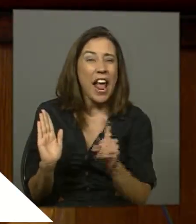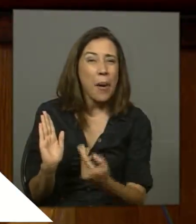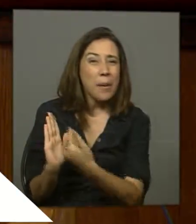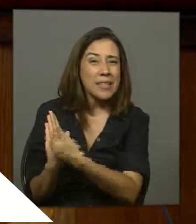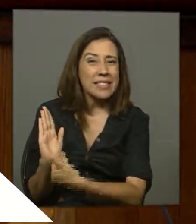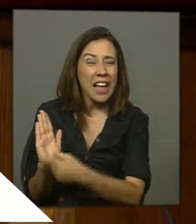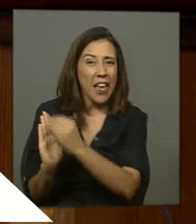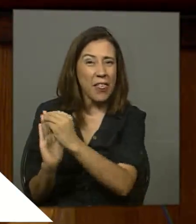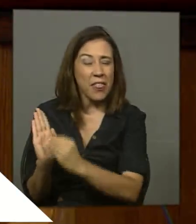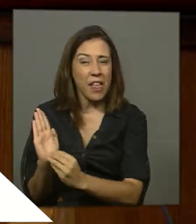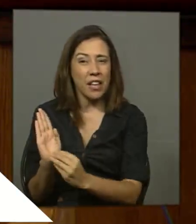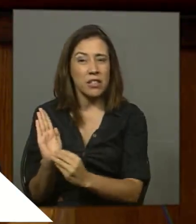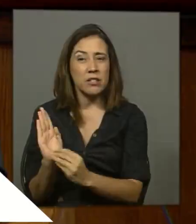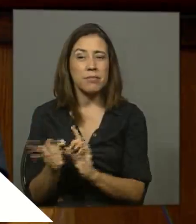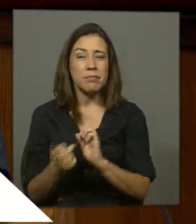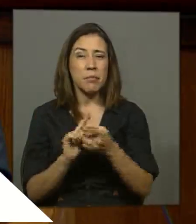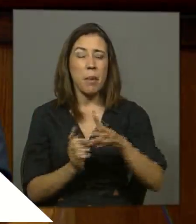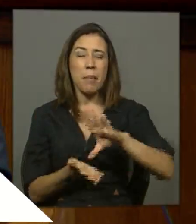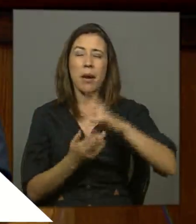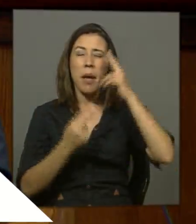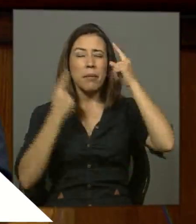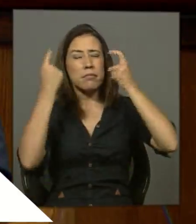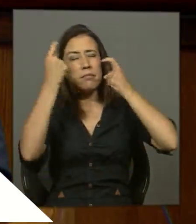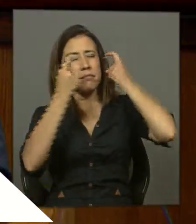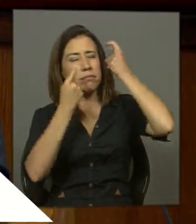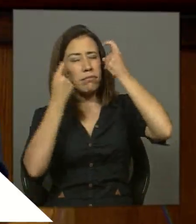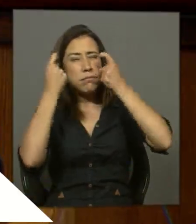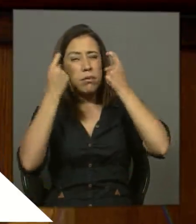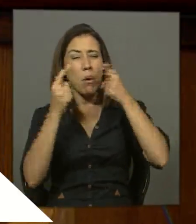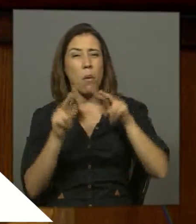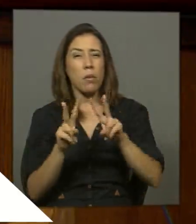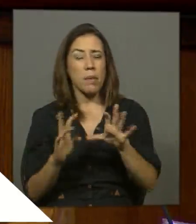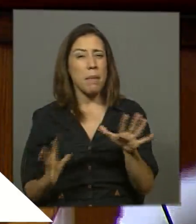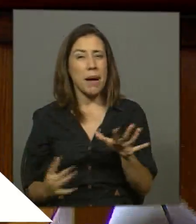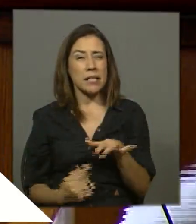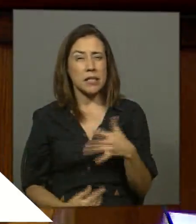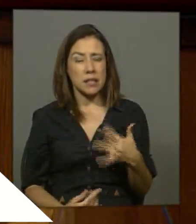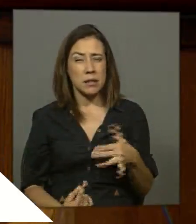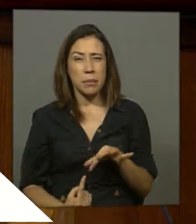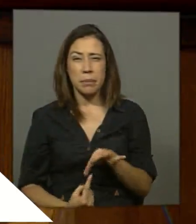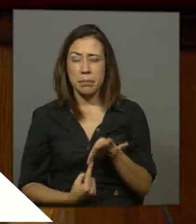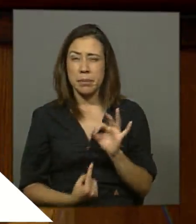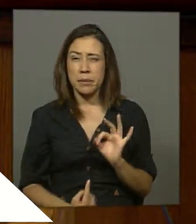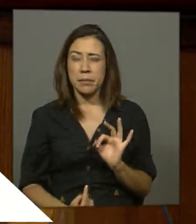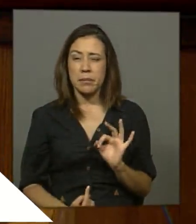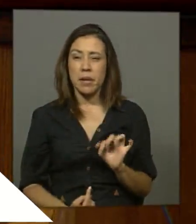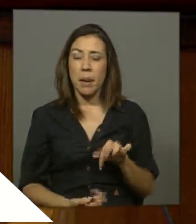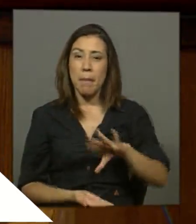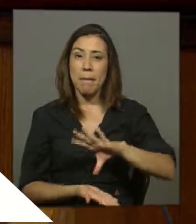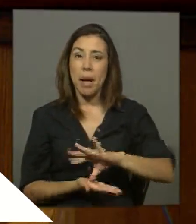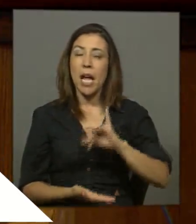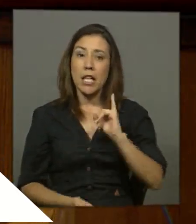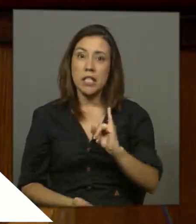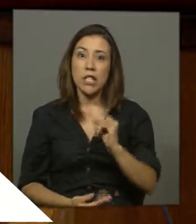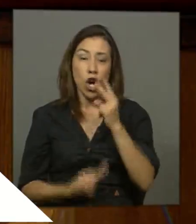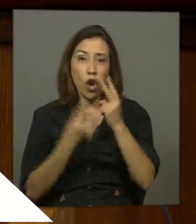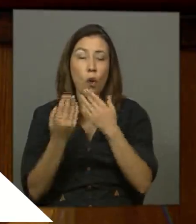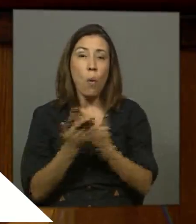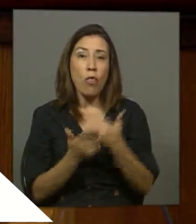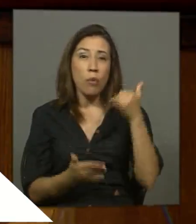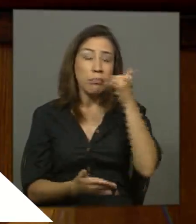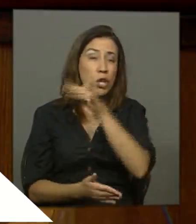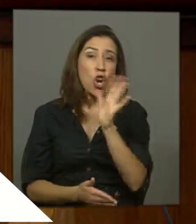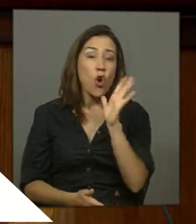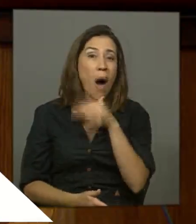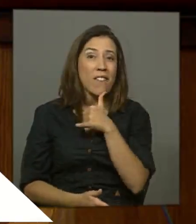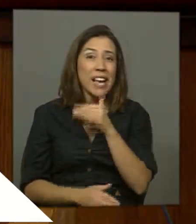datos lleva al país a reflexionar sobre algo más profundo este país sí conoció cuando había de